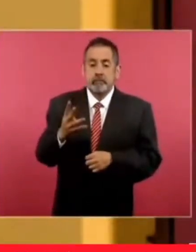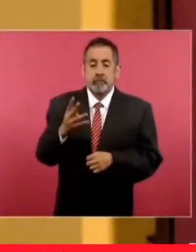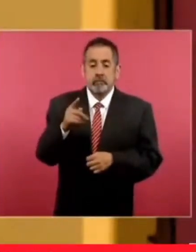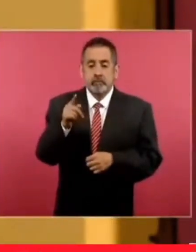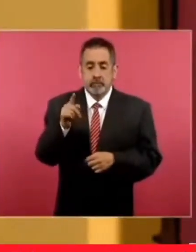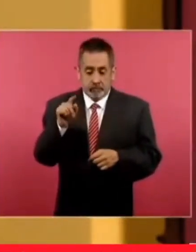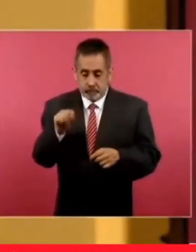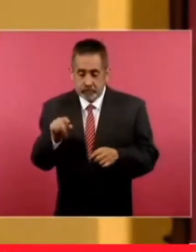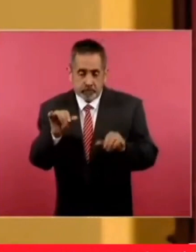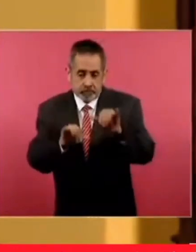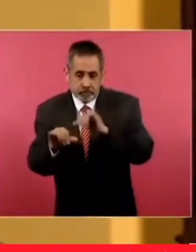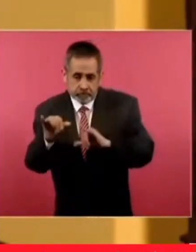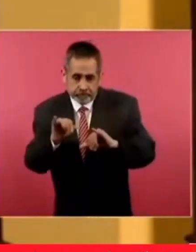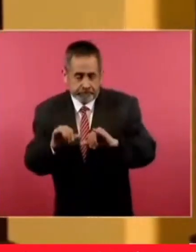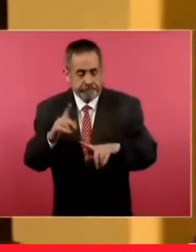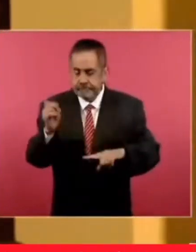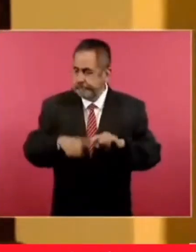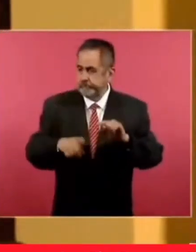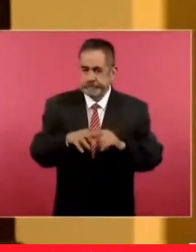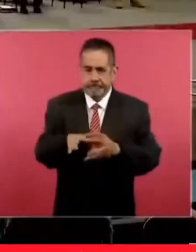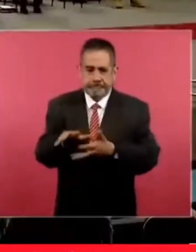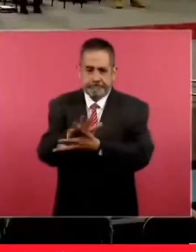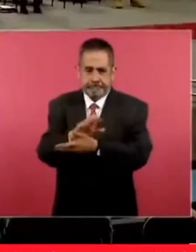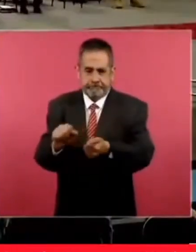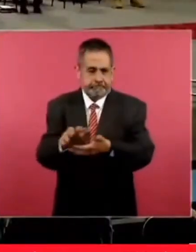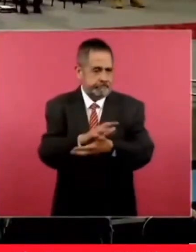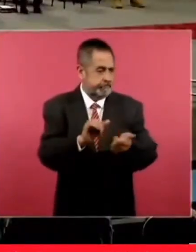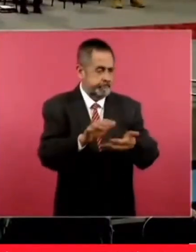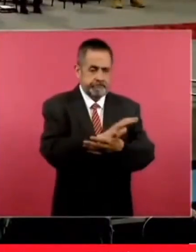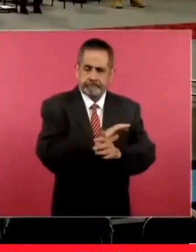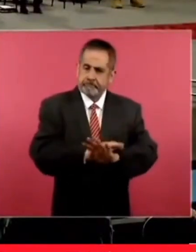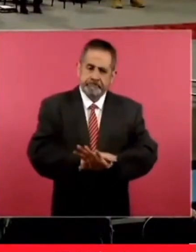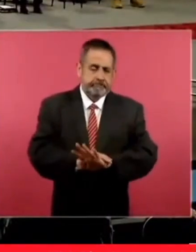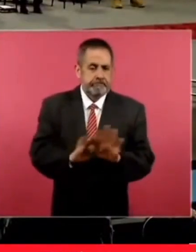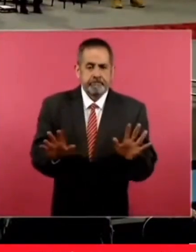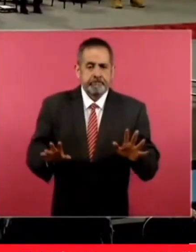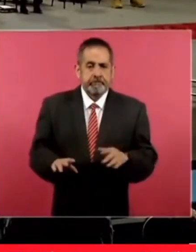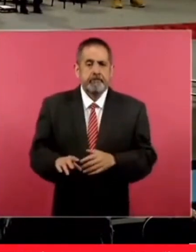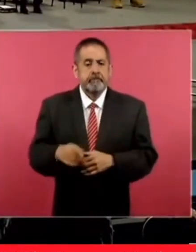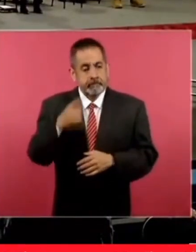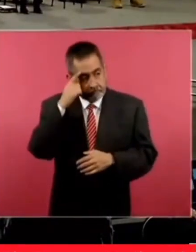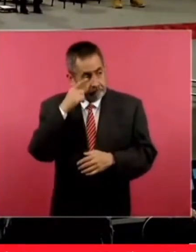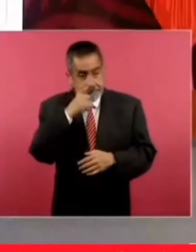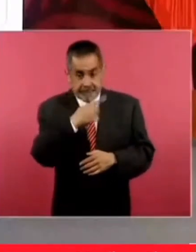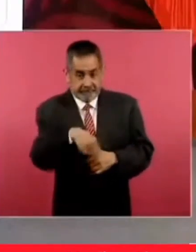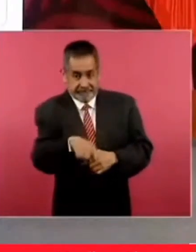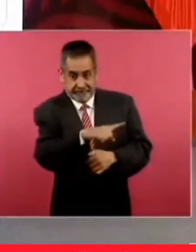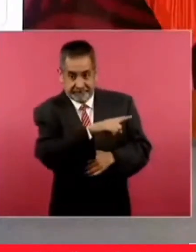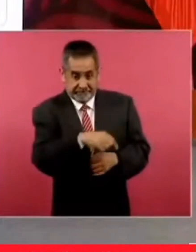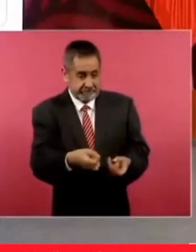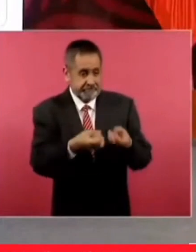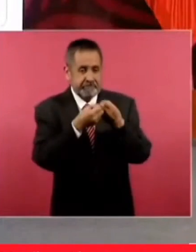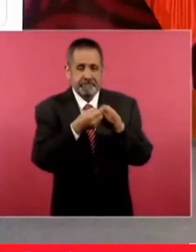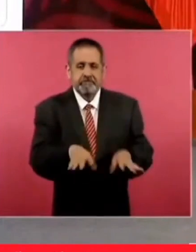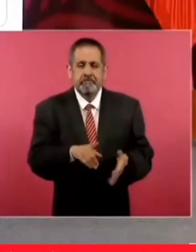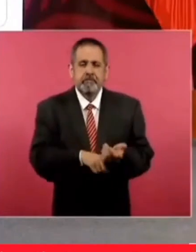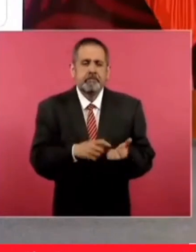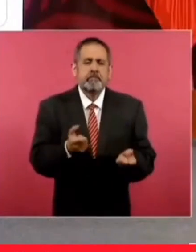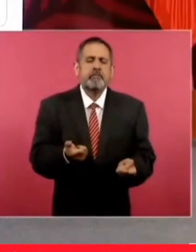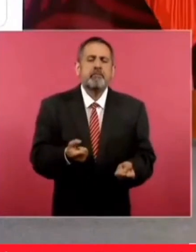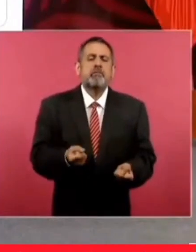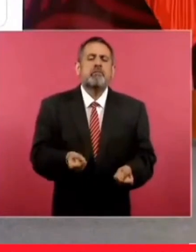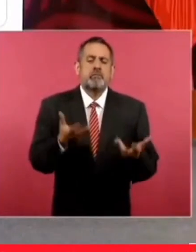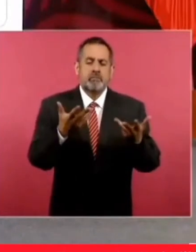de sustancias químicas lo que en la afectación que se calcula a la a la delincuencia organizada